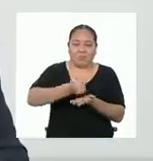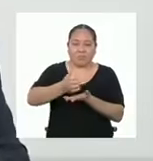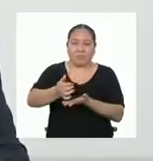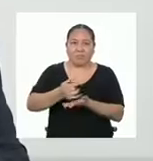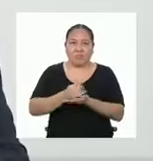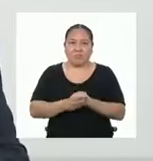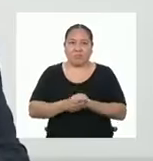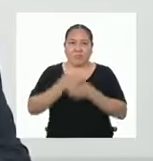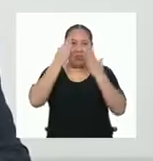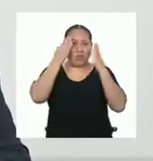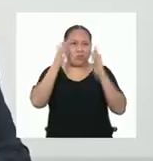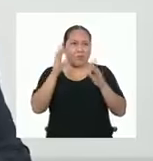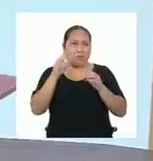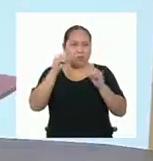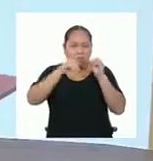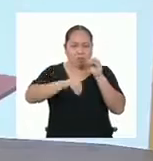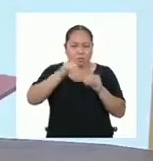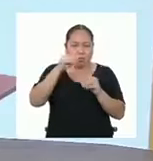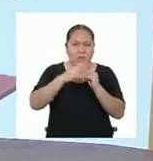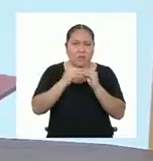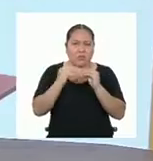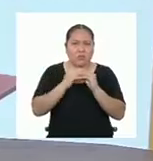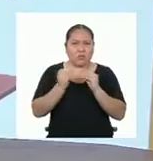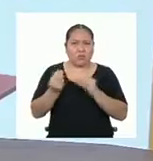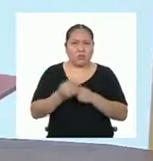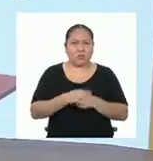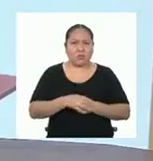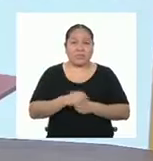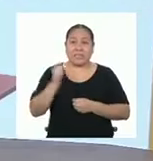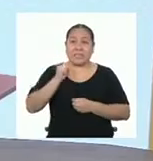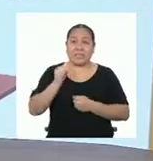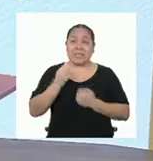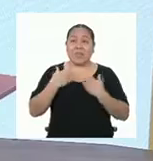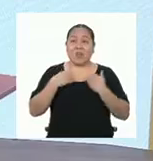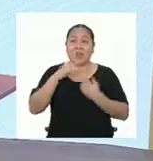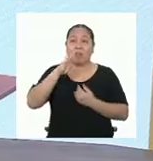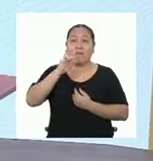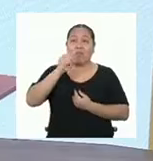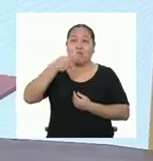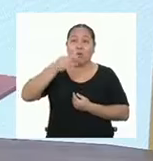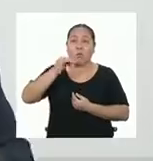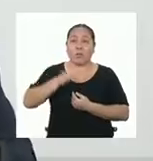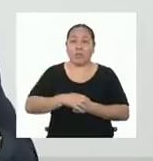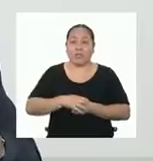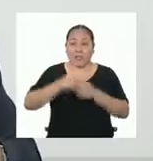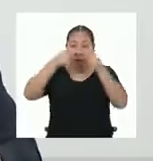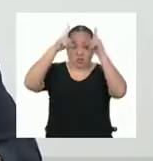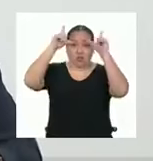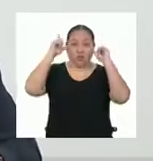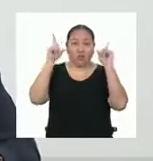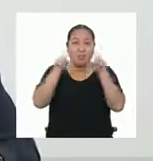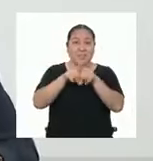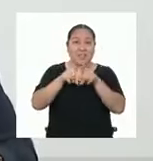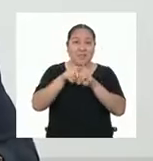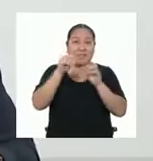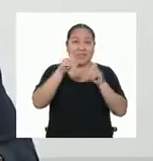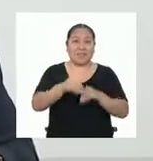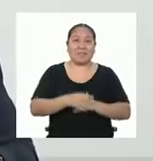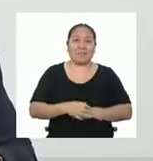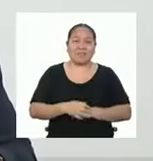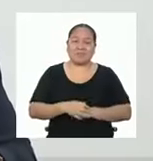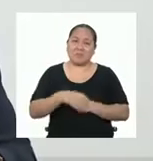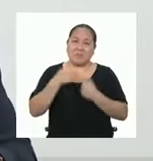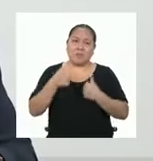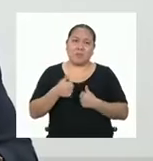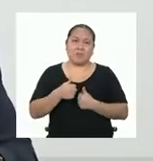No sabía que cultivabas frutas Sí, tengo mi bioguerto con fresas y también lechugas ¡Qué bueno, Jonathan! Dime,